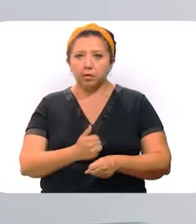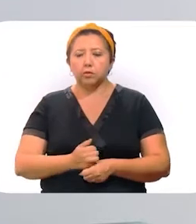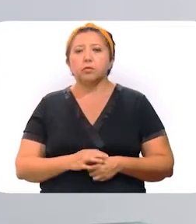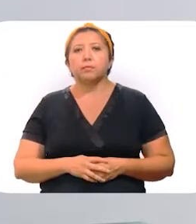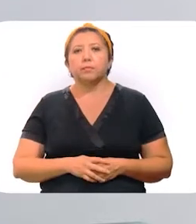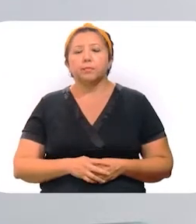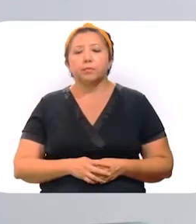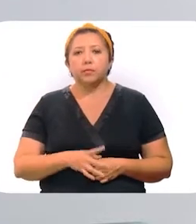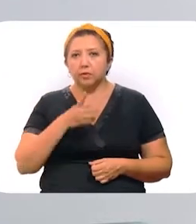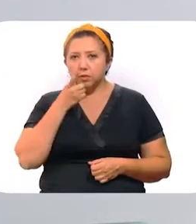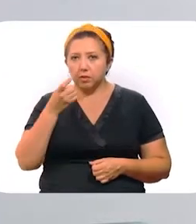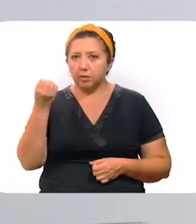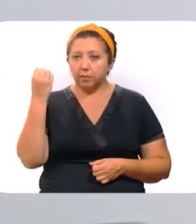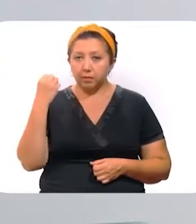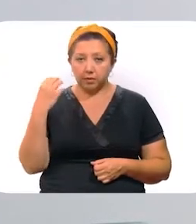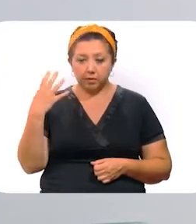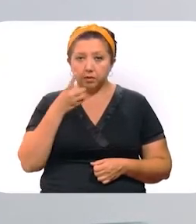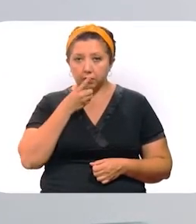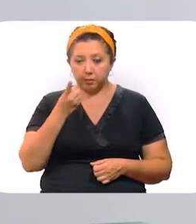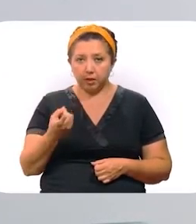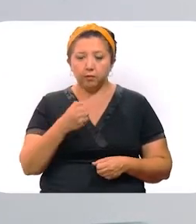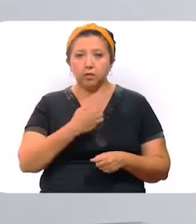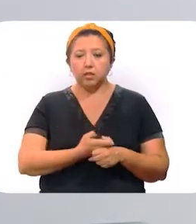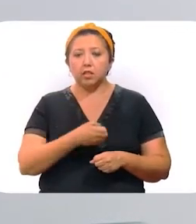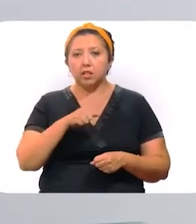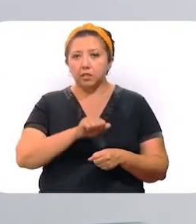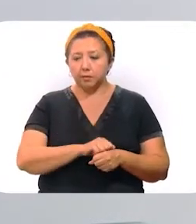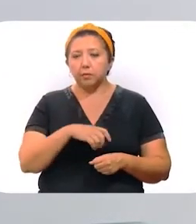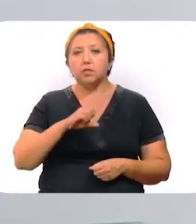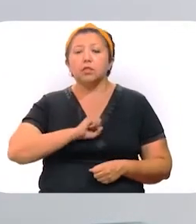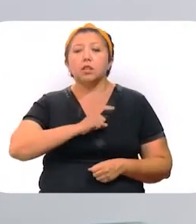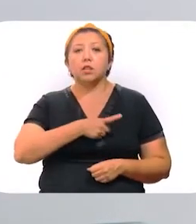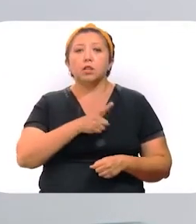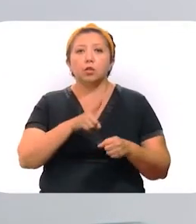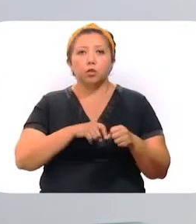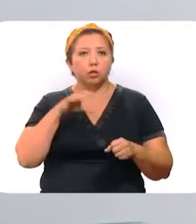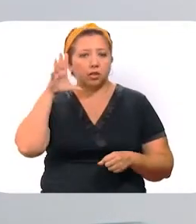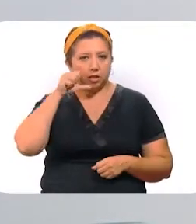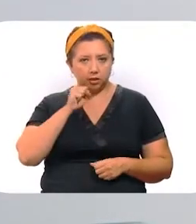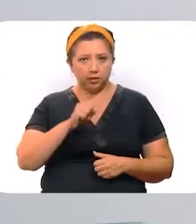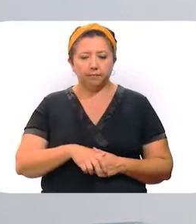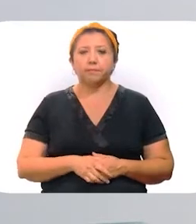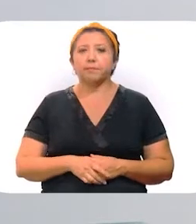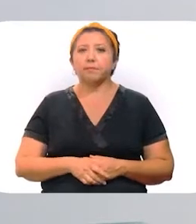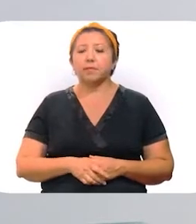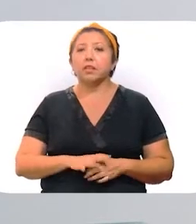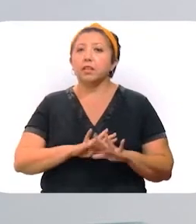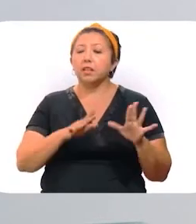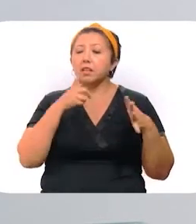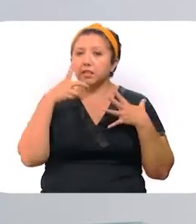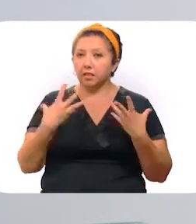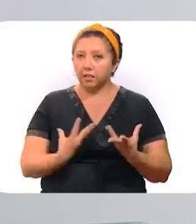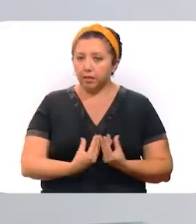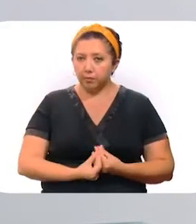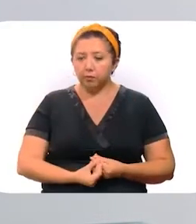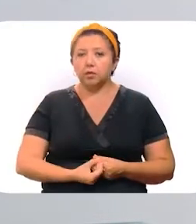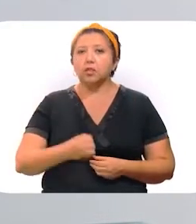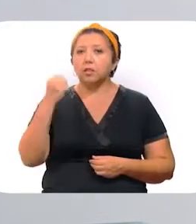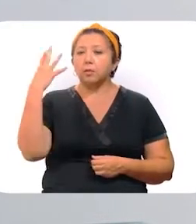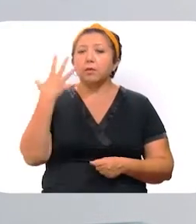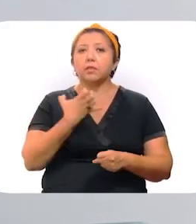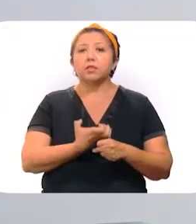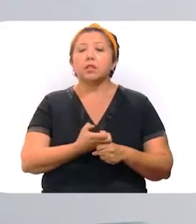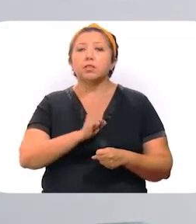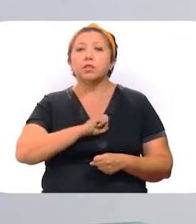99 años. Los indicadores semanales de nuestro semáforo estatal de salud marcan color naranja. Como hemos informado, el